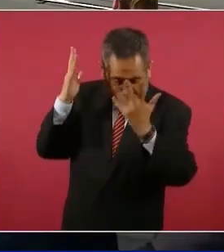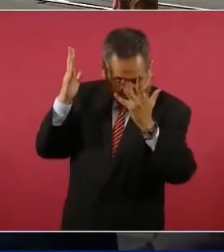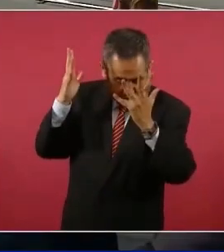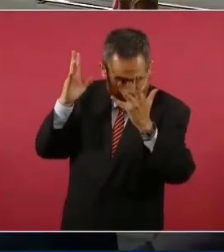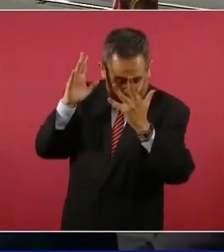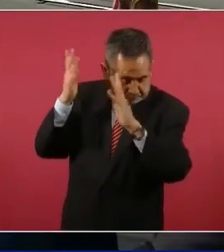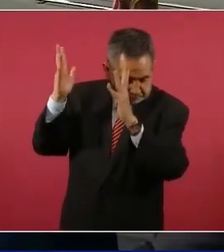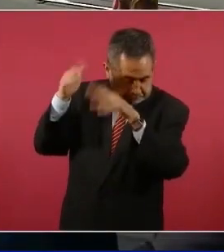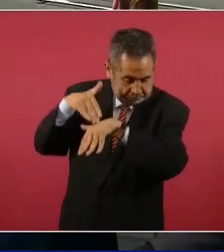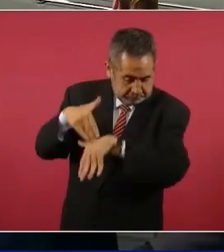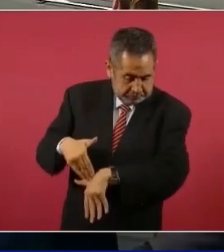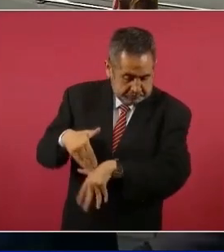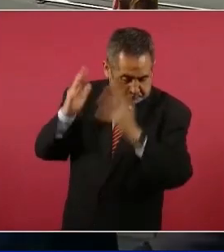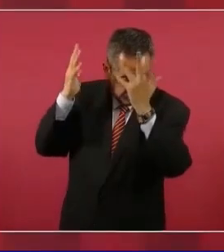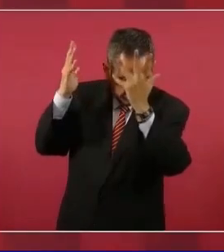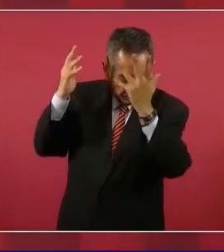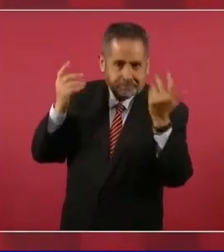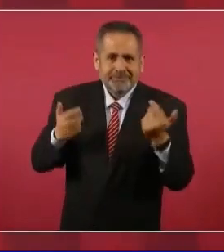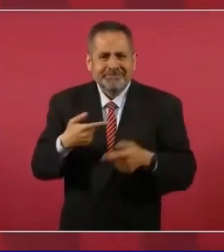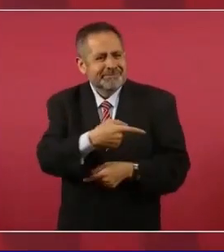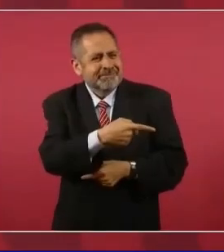como vasallos.